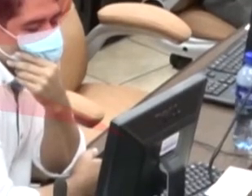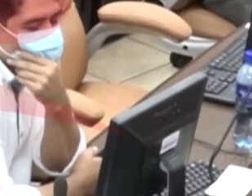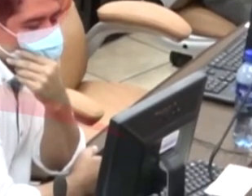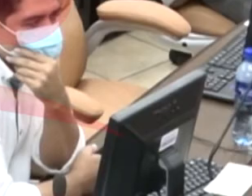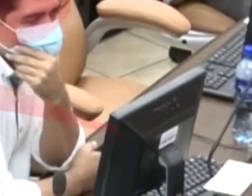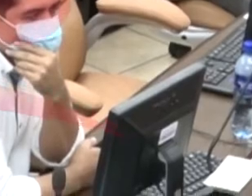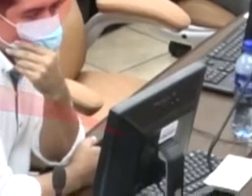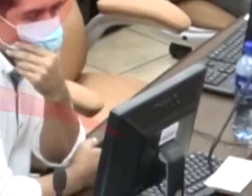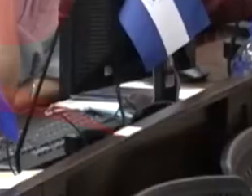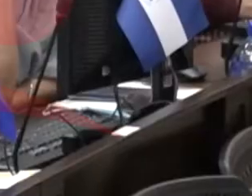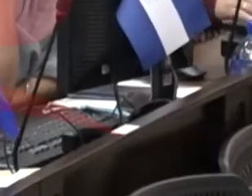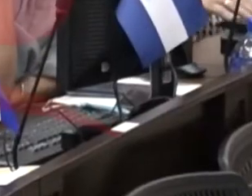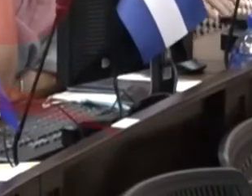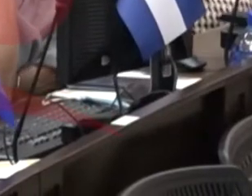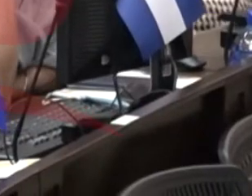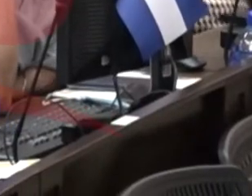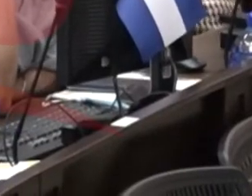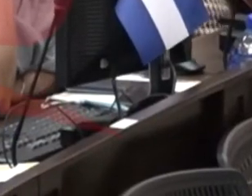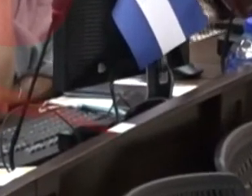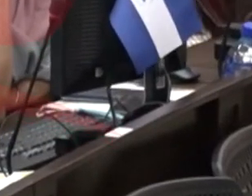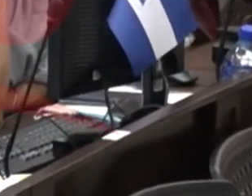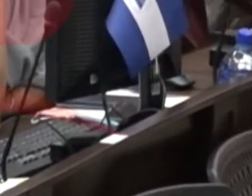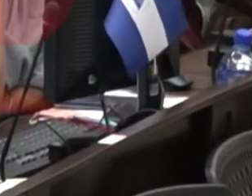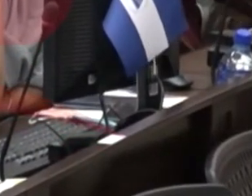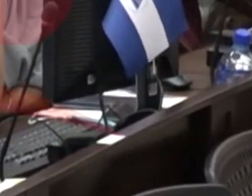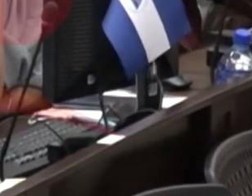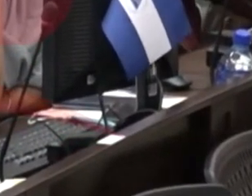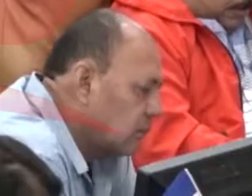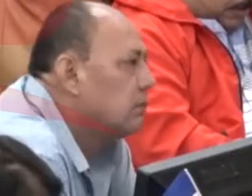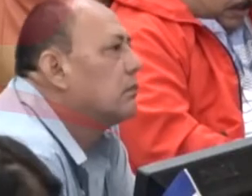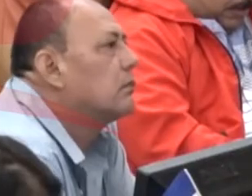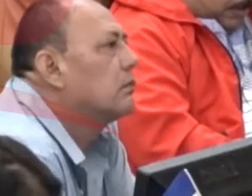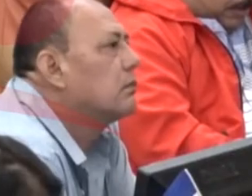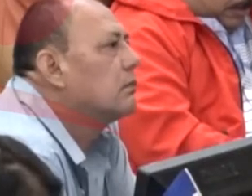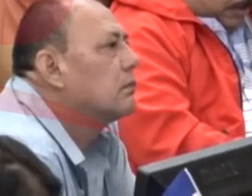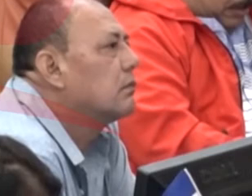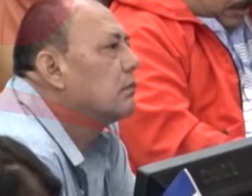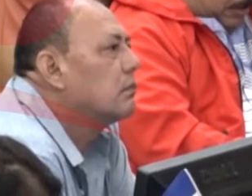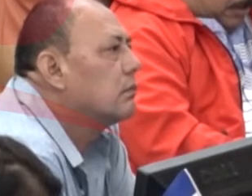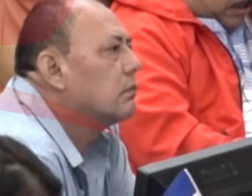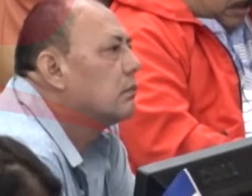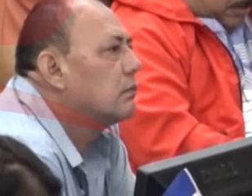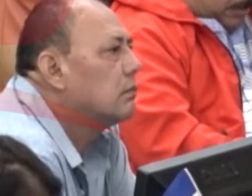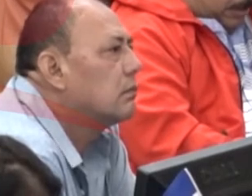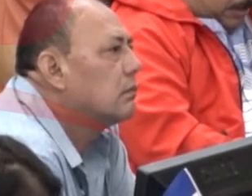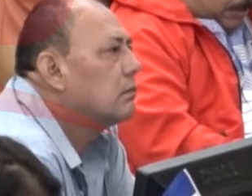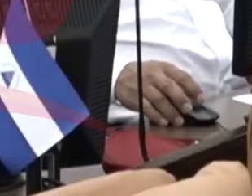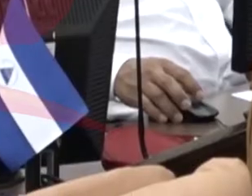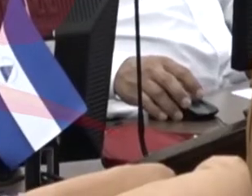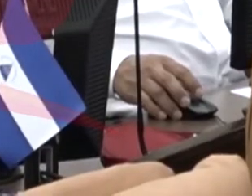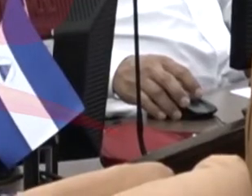Eran estudiantes los que cayeron en abril, eran estudiantes los que cayeron el 30 de mayo.